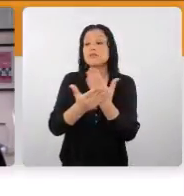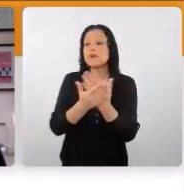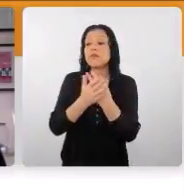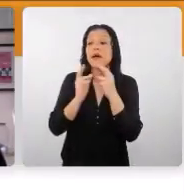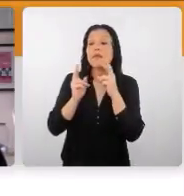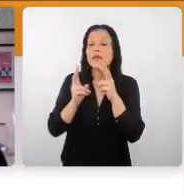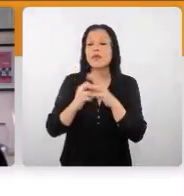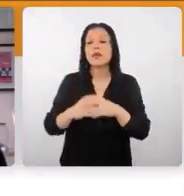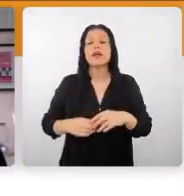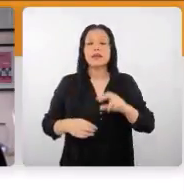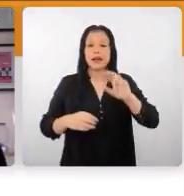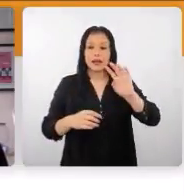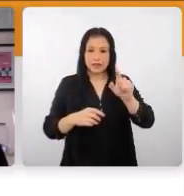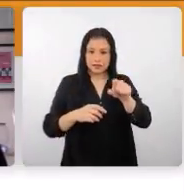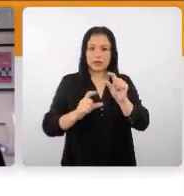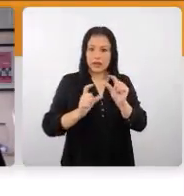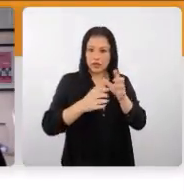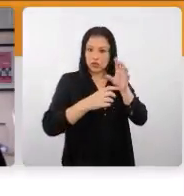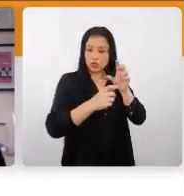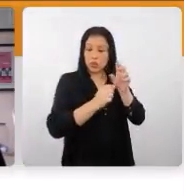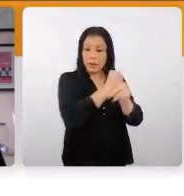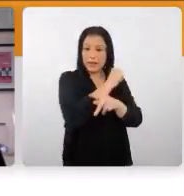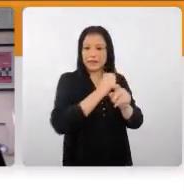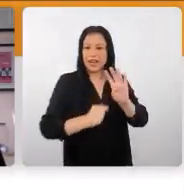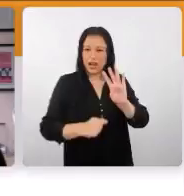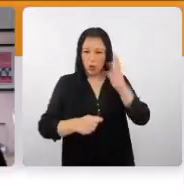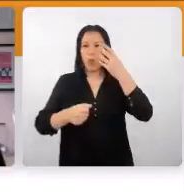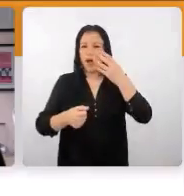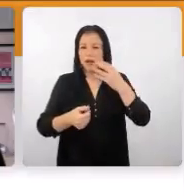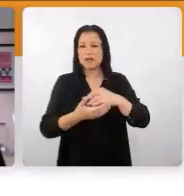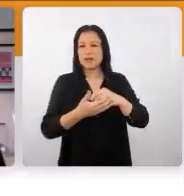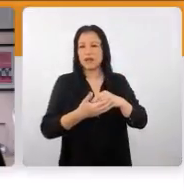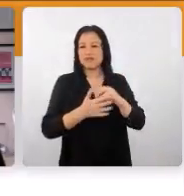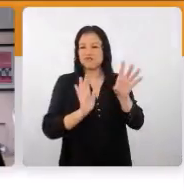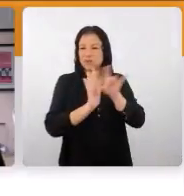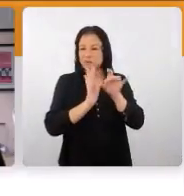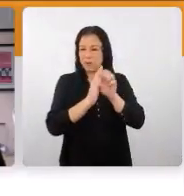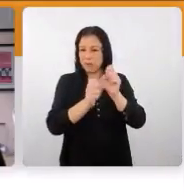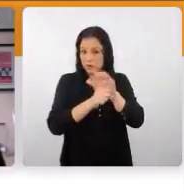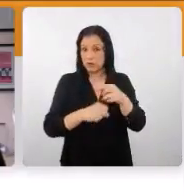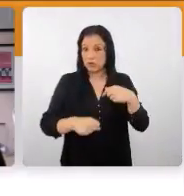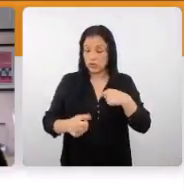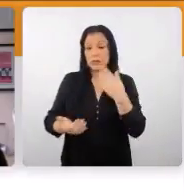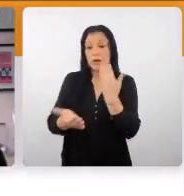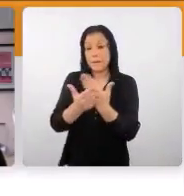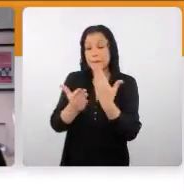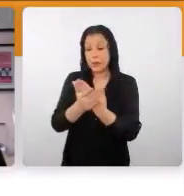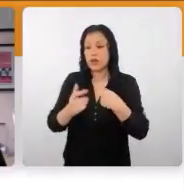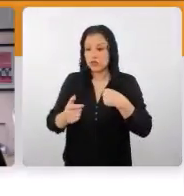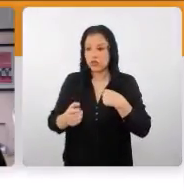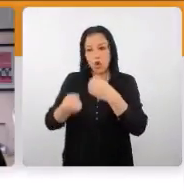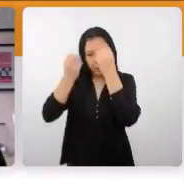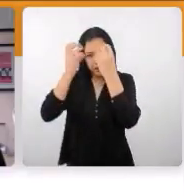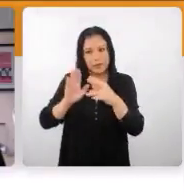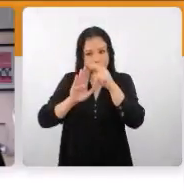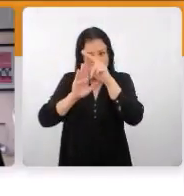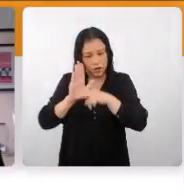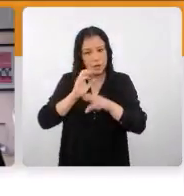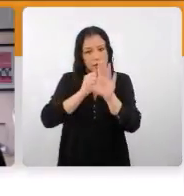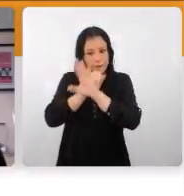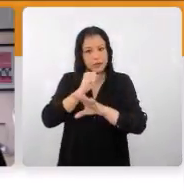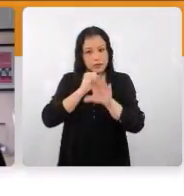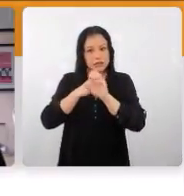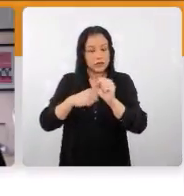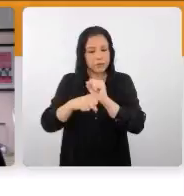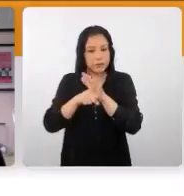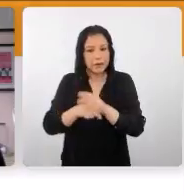entrando a la cuarta ola, así que tenemos que mostrar, visibilizar que efectivamente estamos cumpliendo con estos protocolos. No dar un